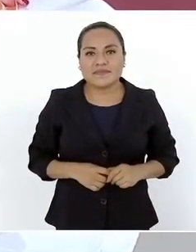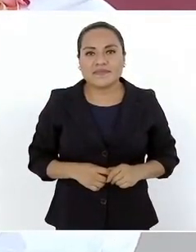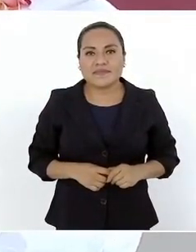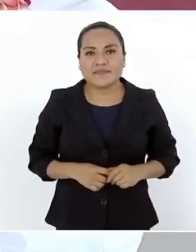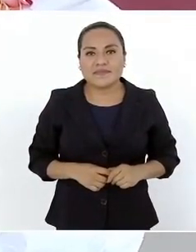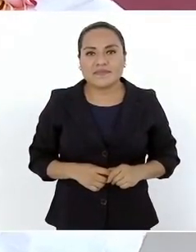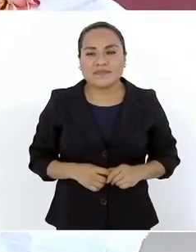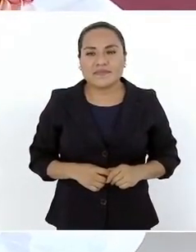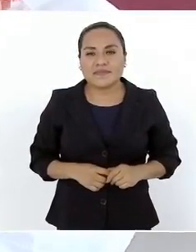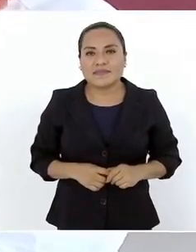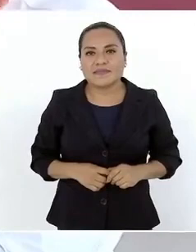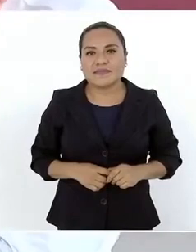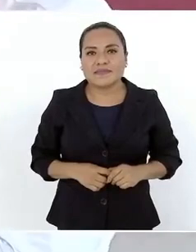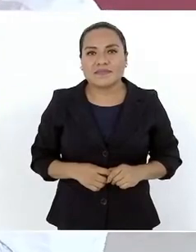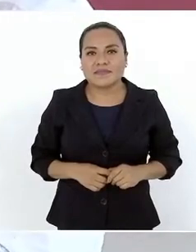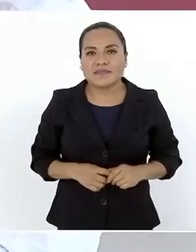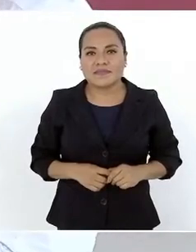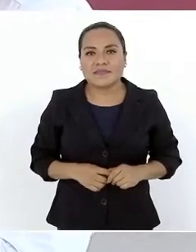podamos